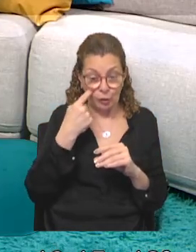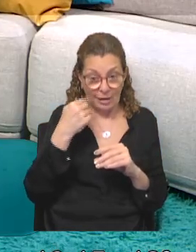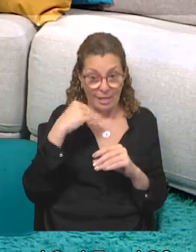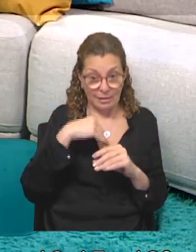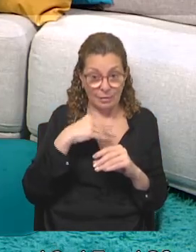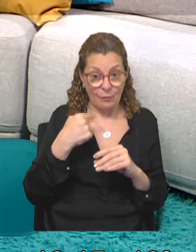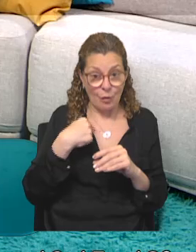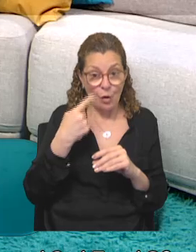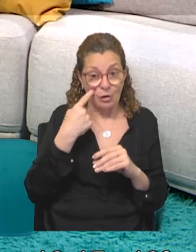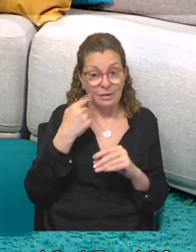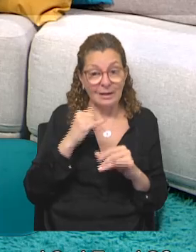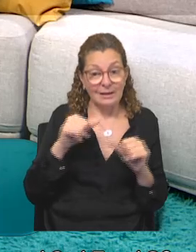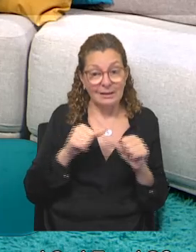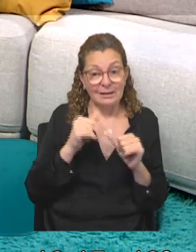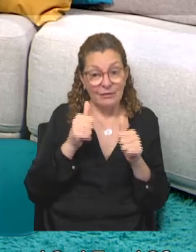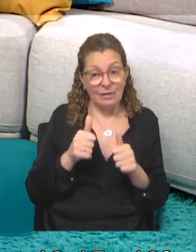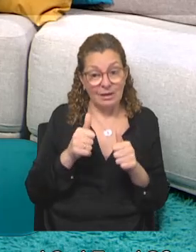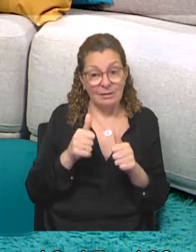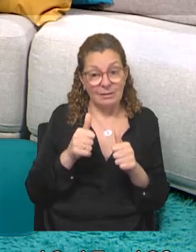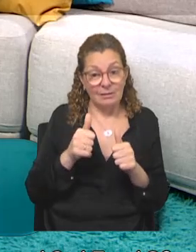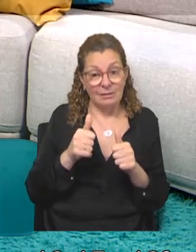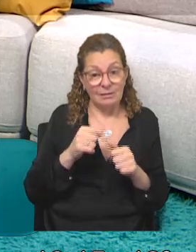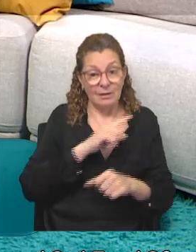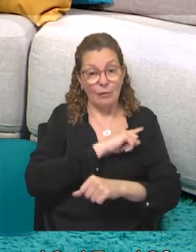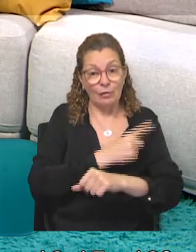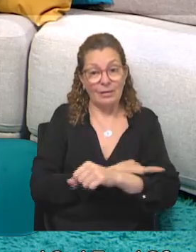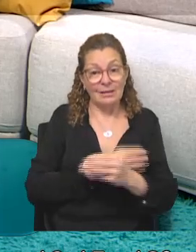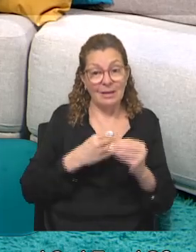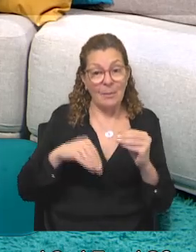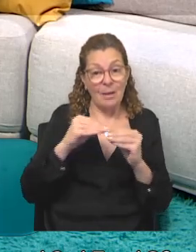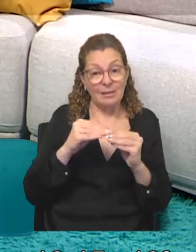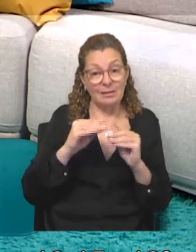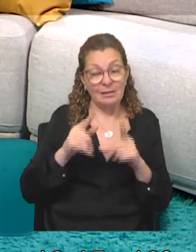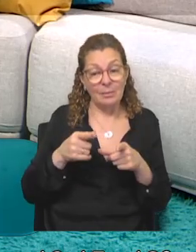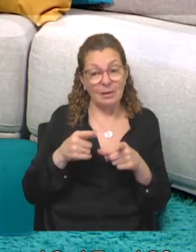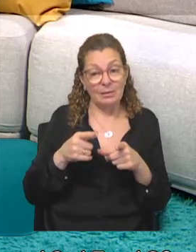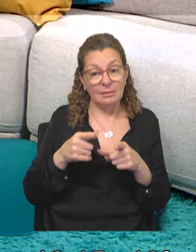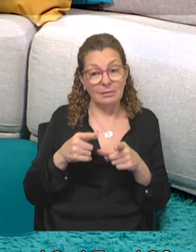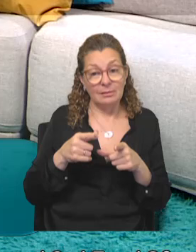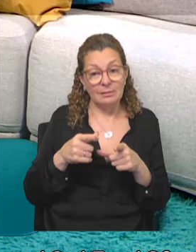Vos conocés qué hiciste bien, qué te esforzaste más y qué. Entonces cuando